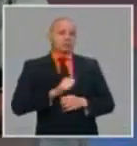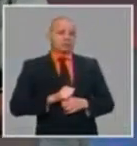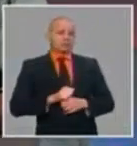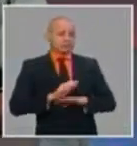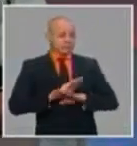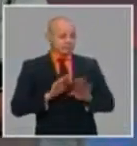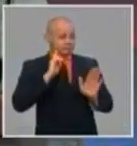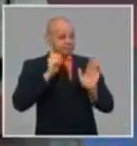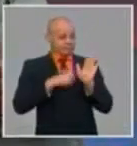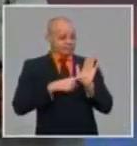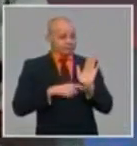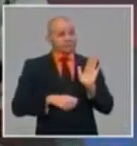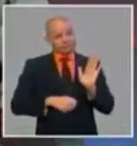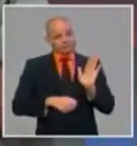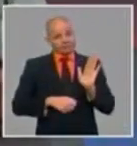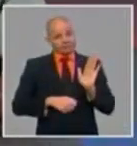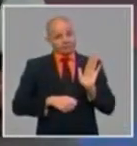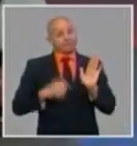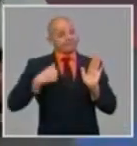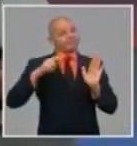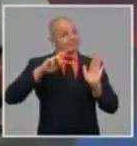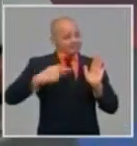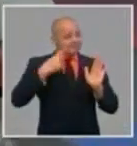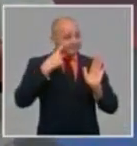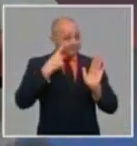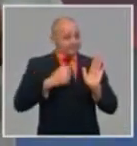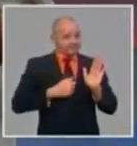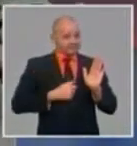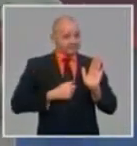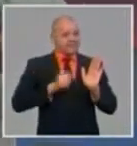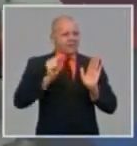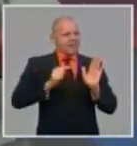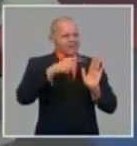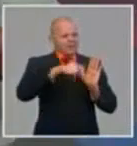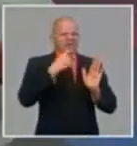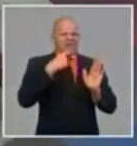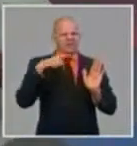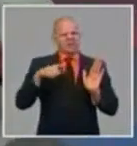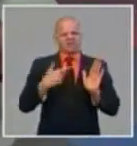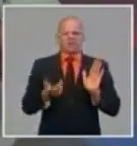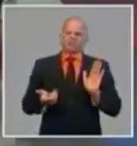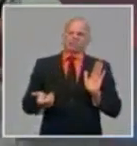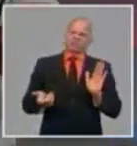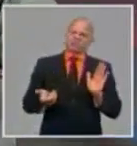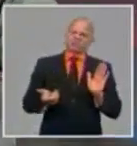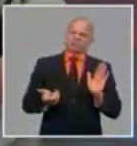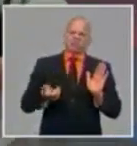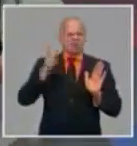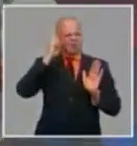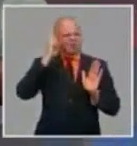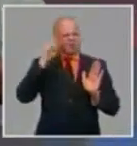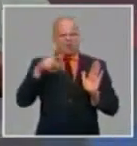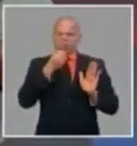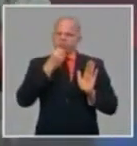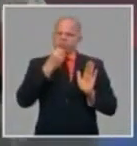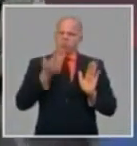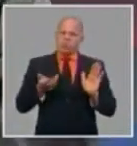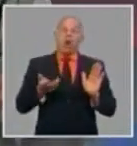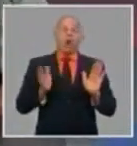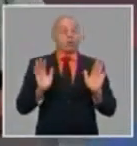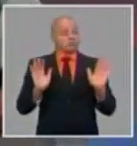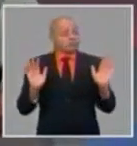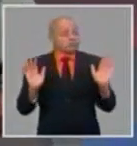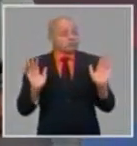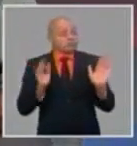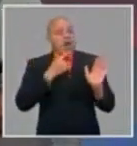aquí los hechos. Repito. Mucha gente dice, eso es absurdo, eso no se debe ni tomar en serio, esto es una